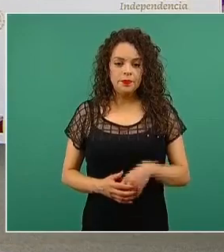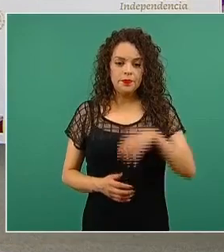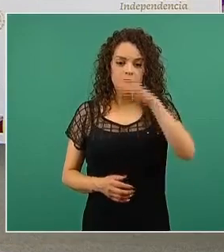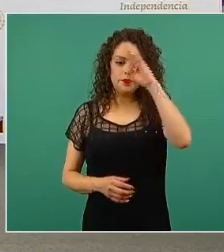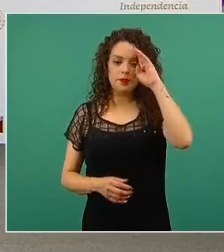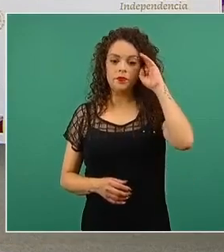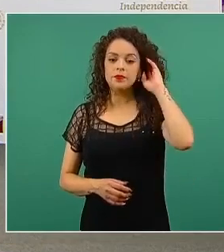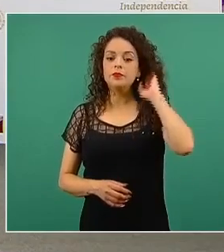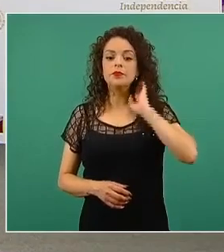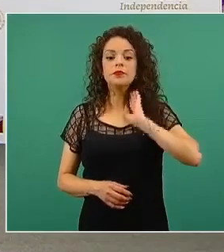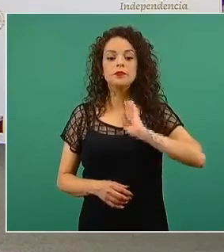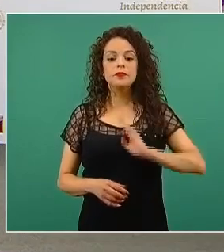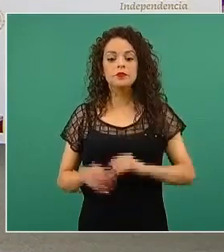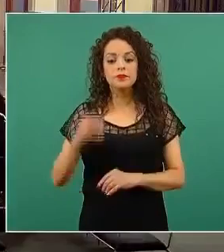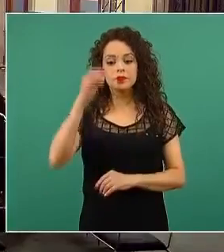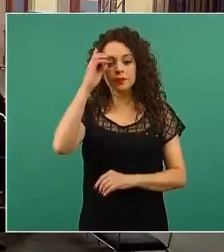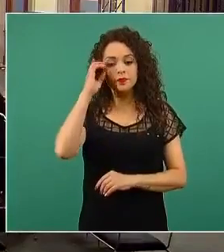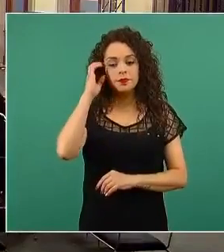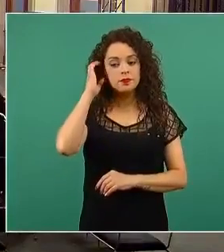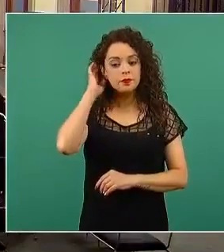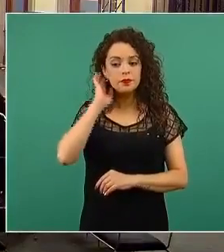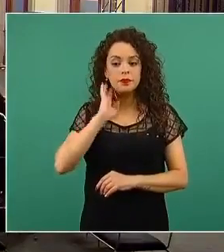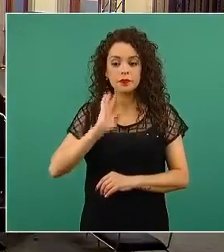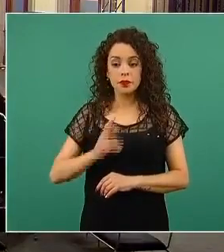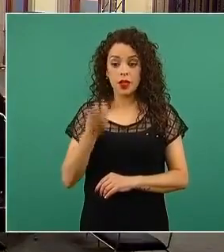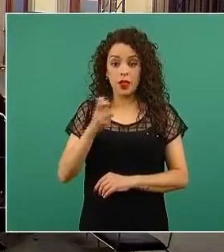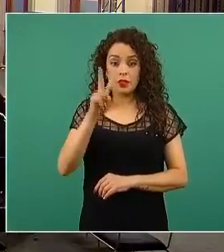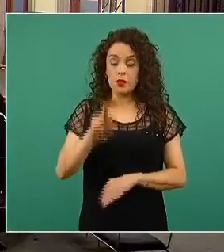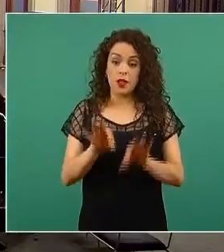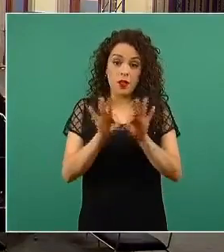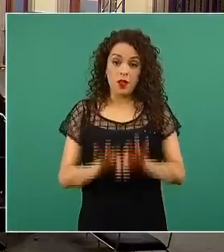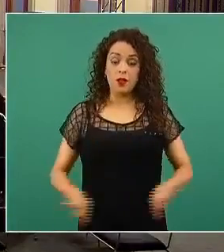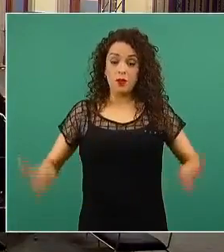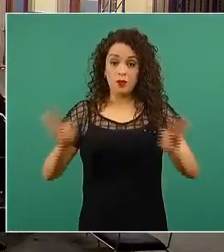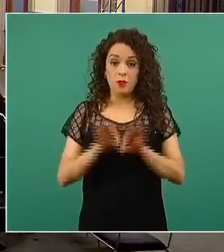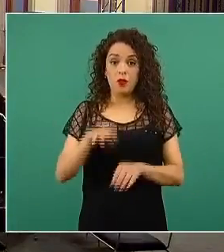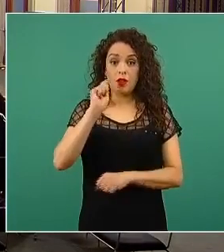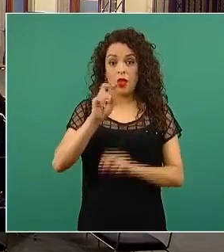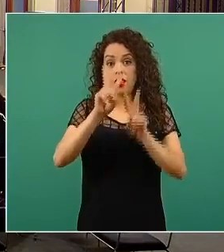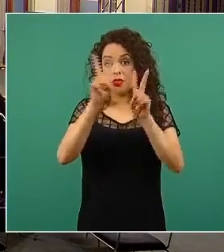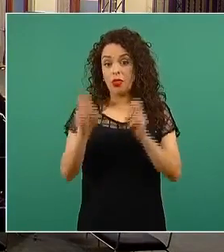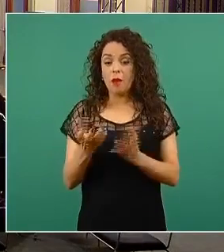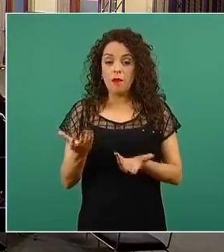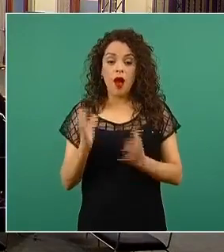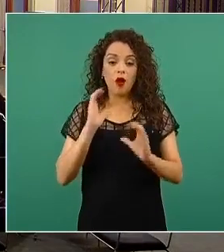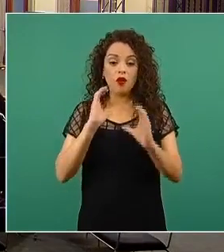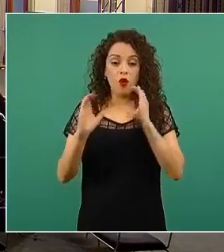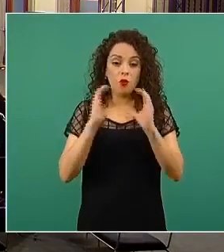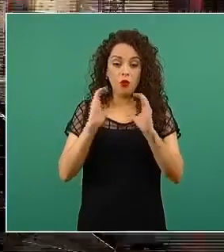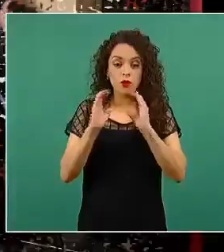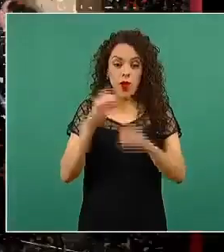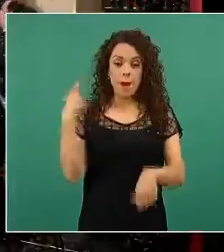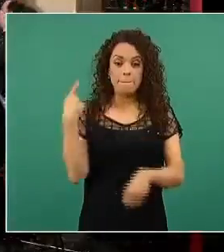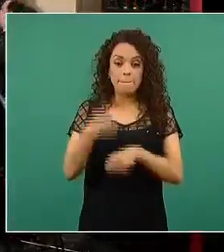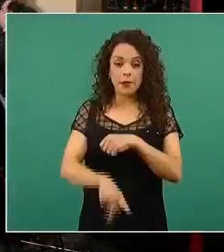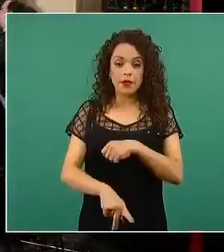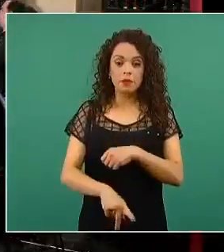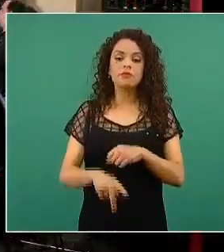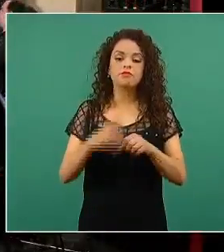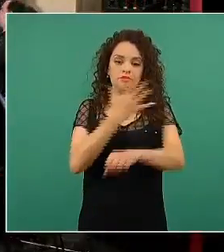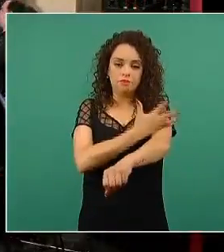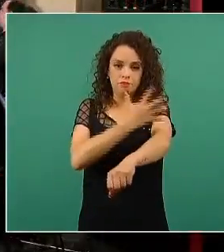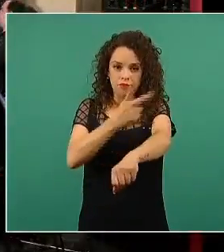Y bueno, esta actividad importantísima en materia de comunicación de riesgos,